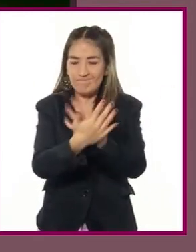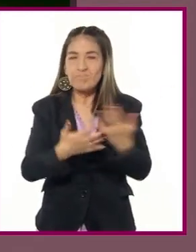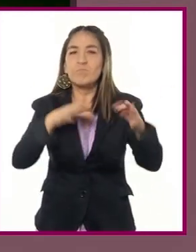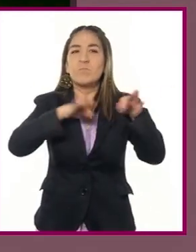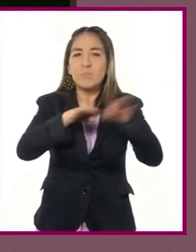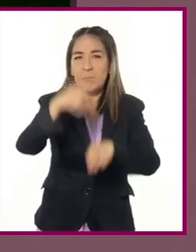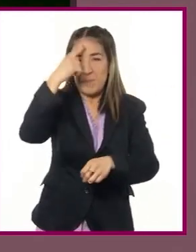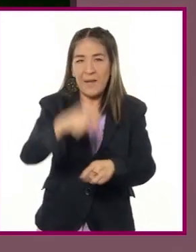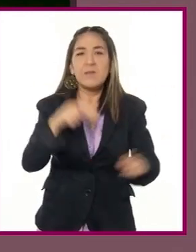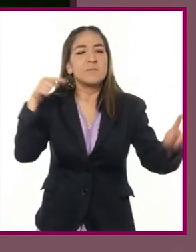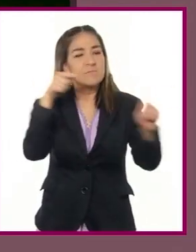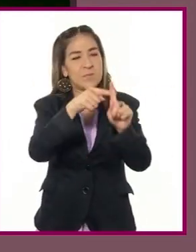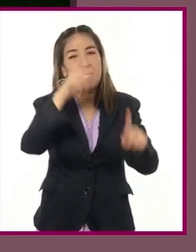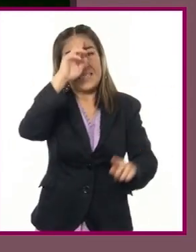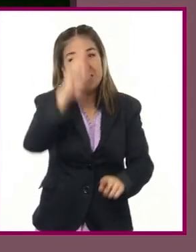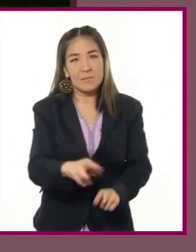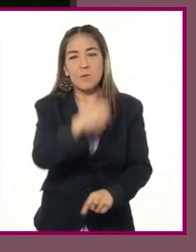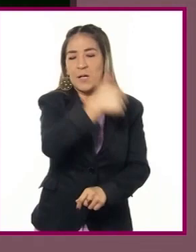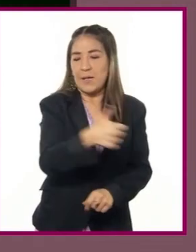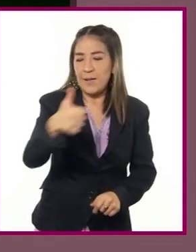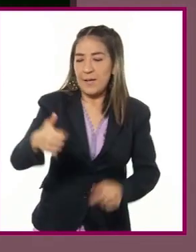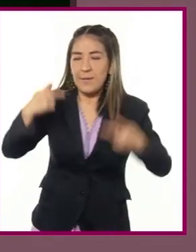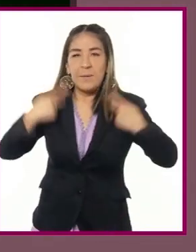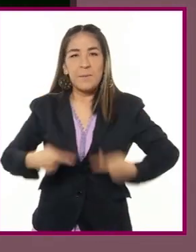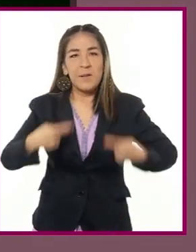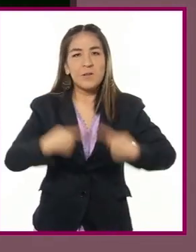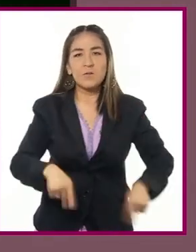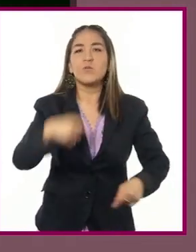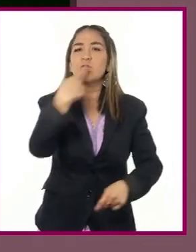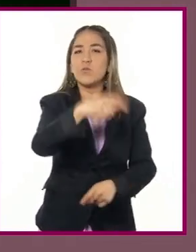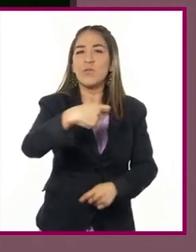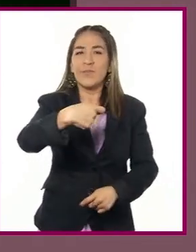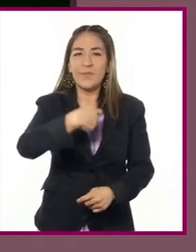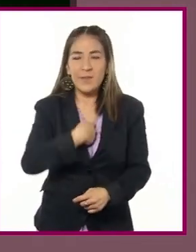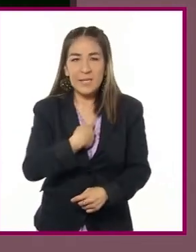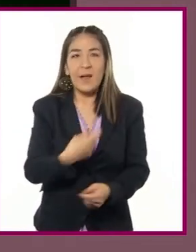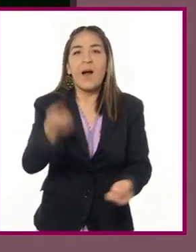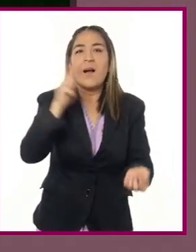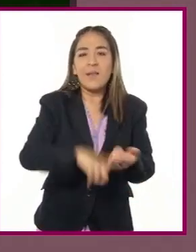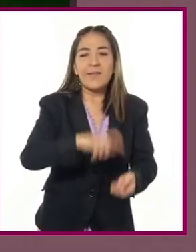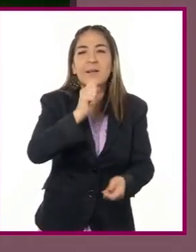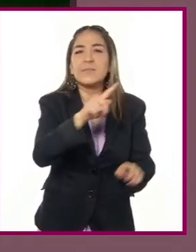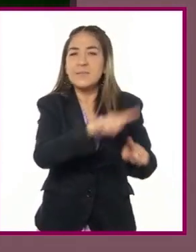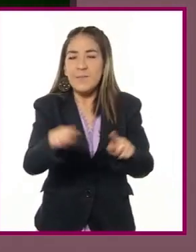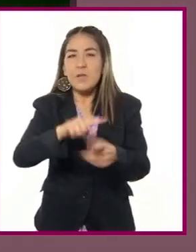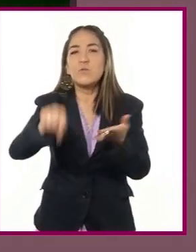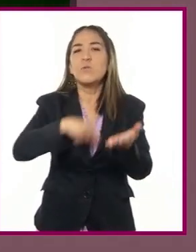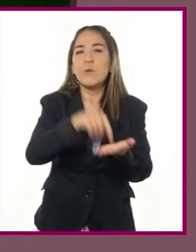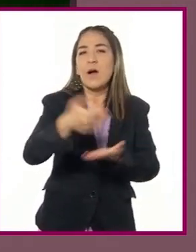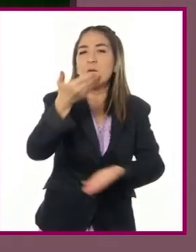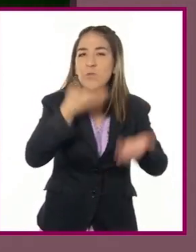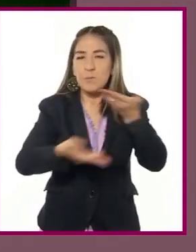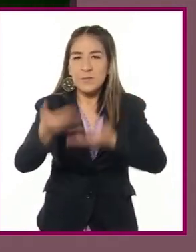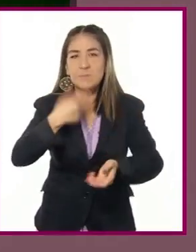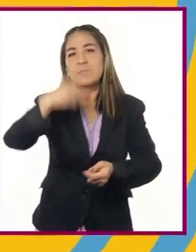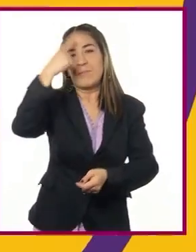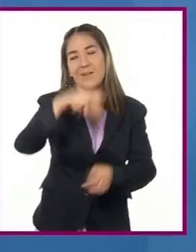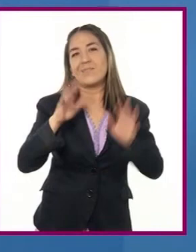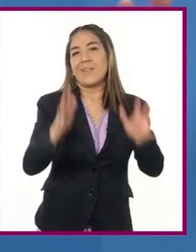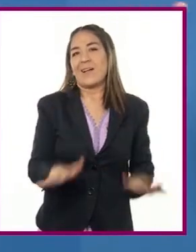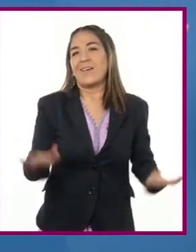para respetar la dignidad de cada persona. Dentro de los diversos espacios de convivencia, podemos marcar la